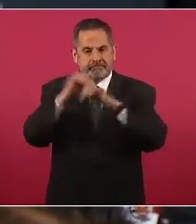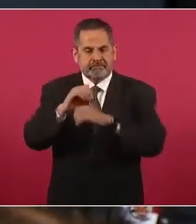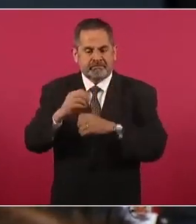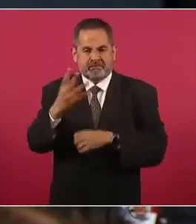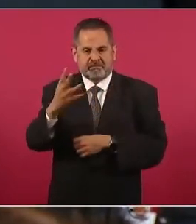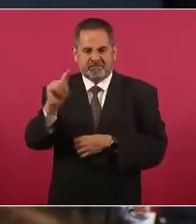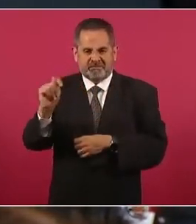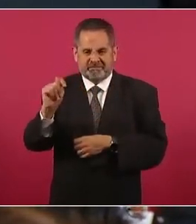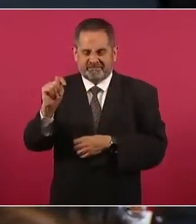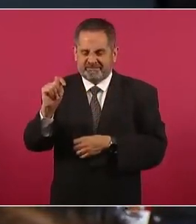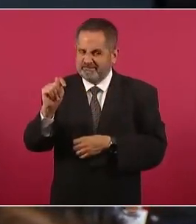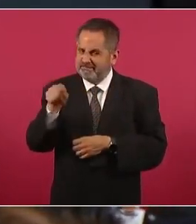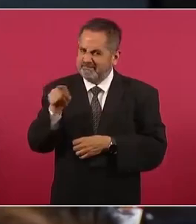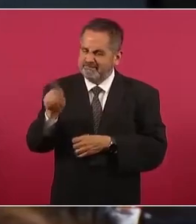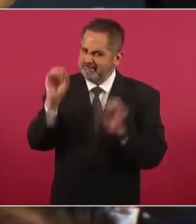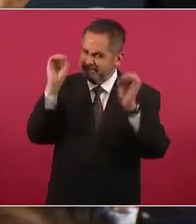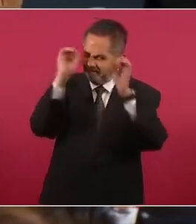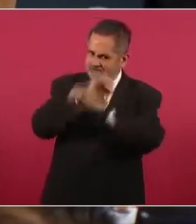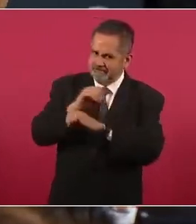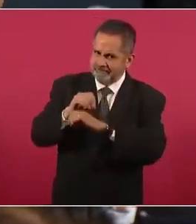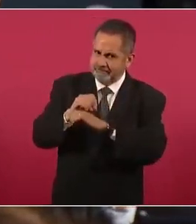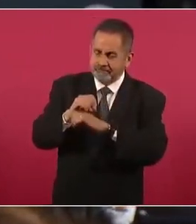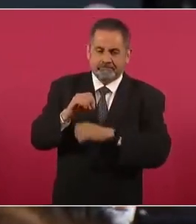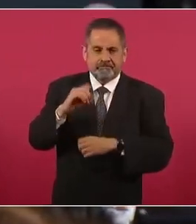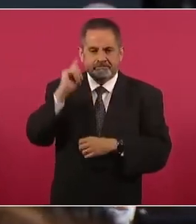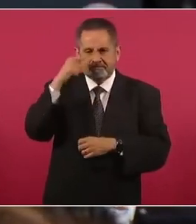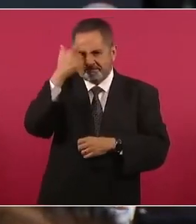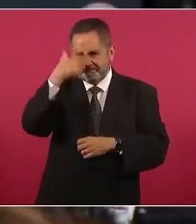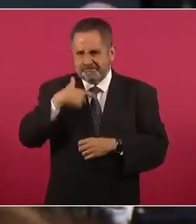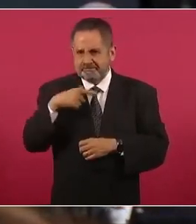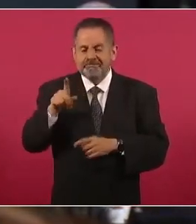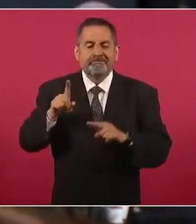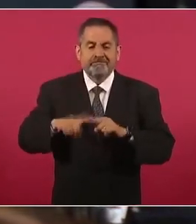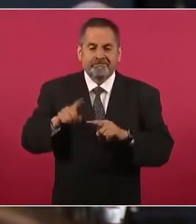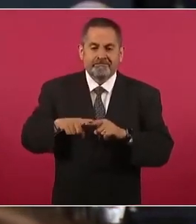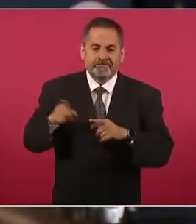4T. Y la figura central es